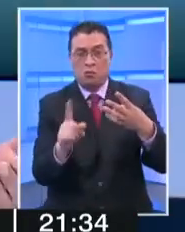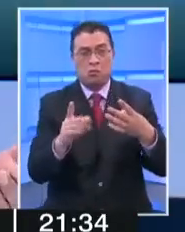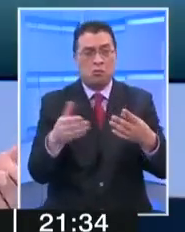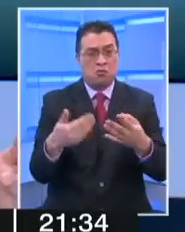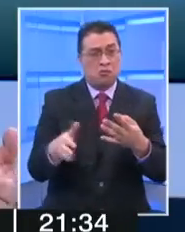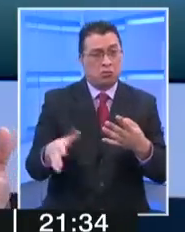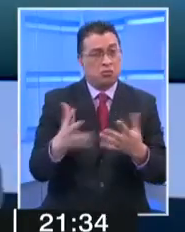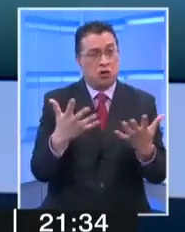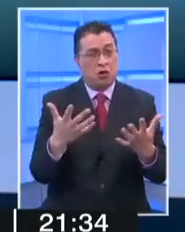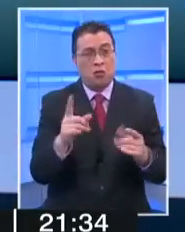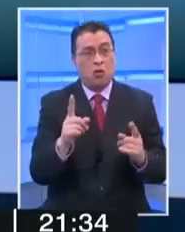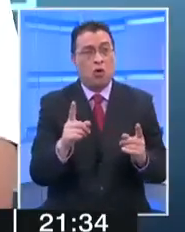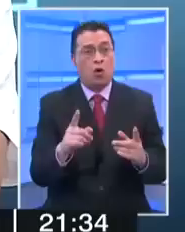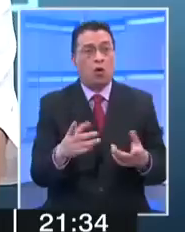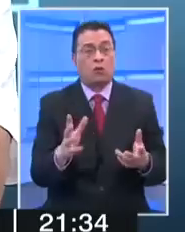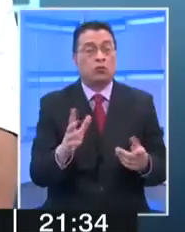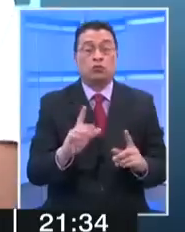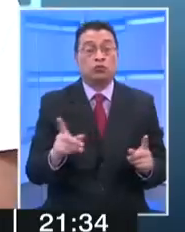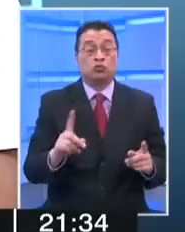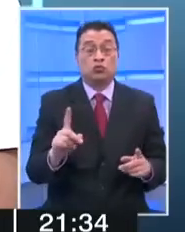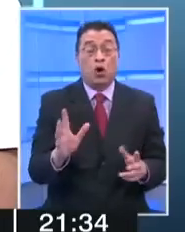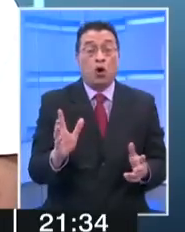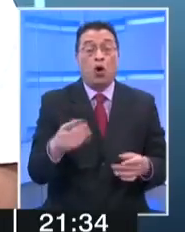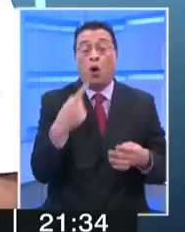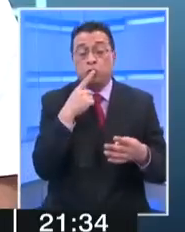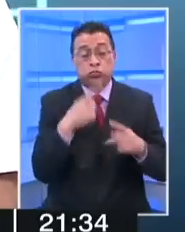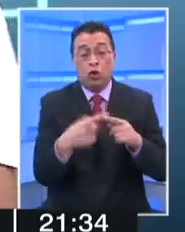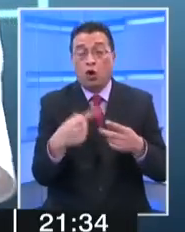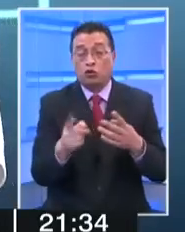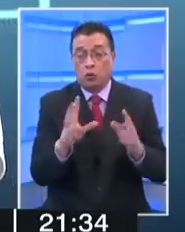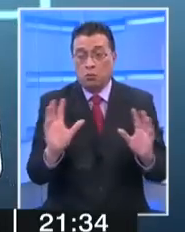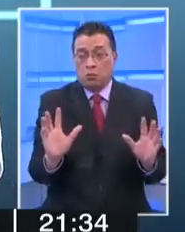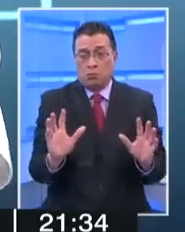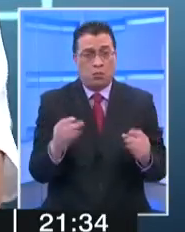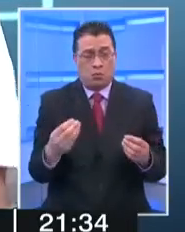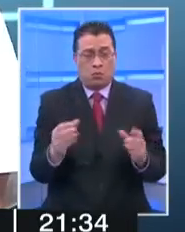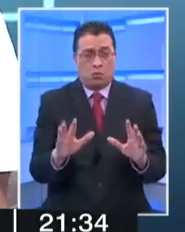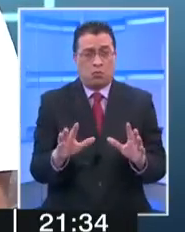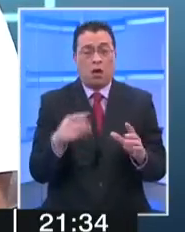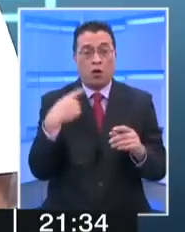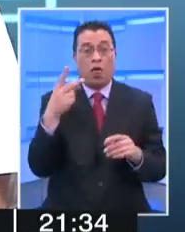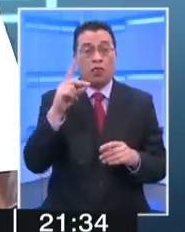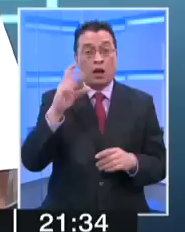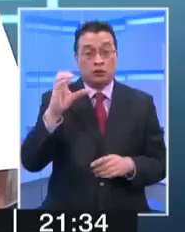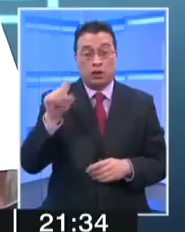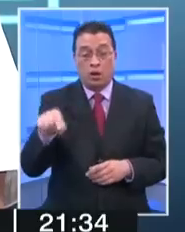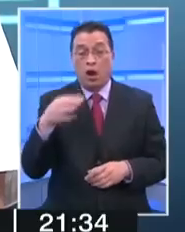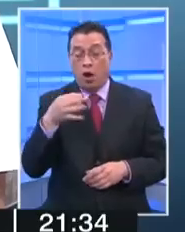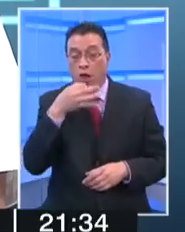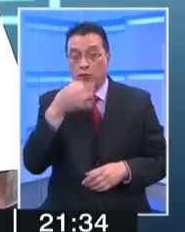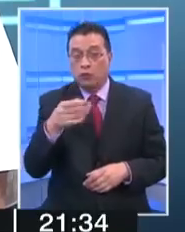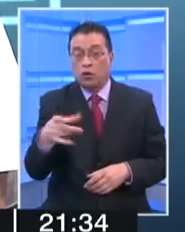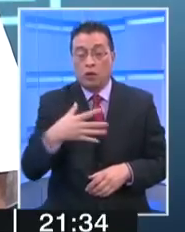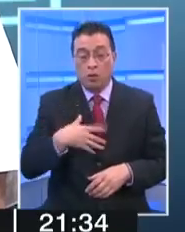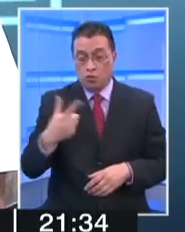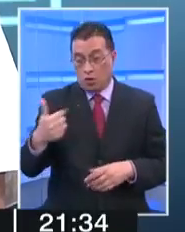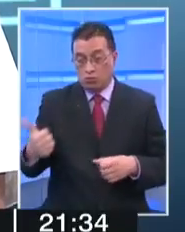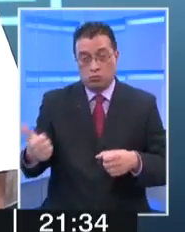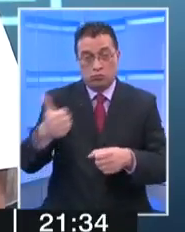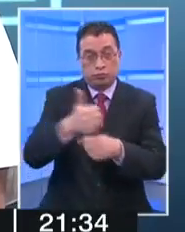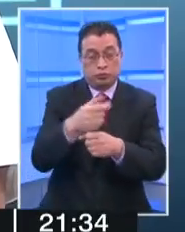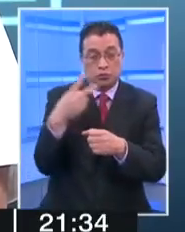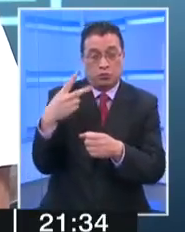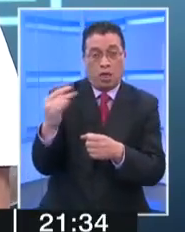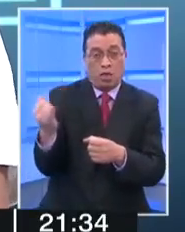posibilidades al menos insulza despés no no no no yo creo que después de la elección de la Democracia cristiana y ahora que están planteando ellos también llevar candidato